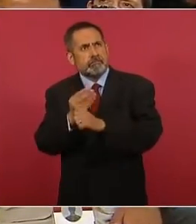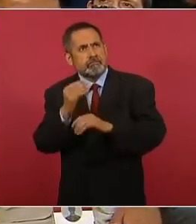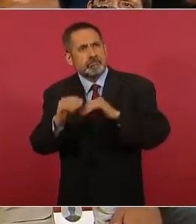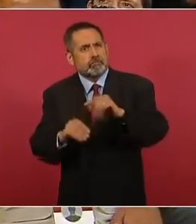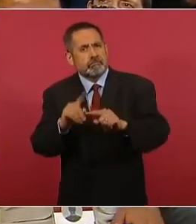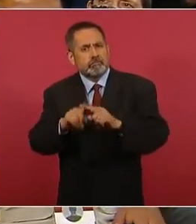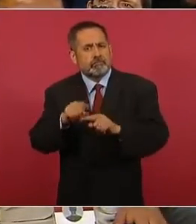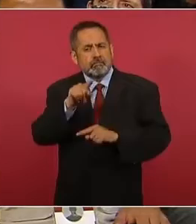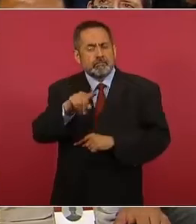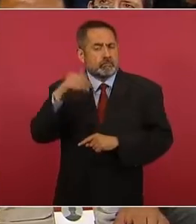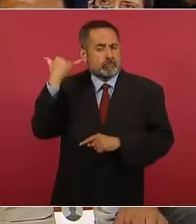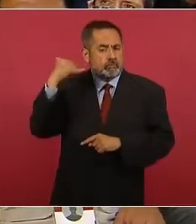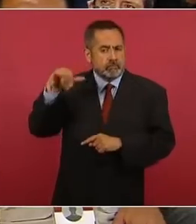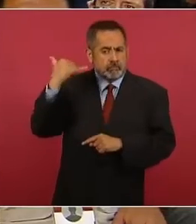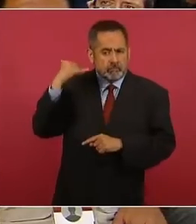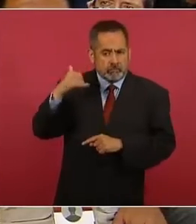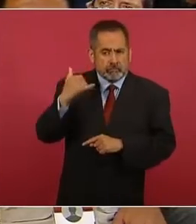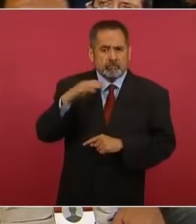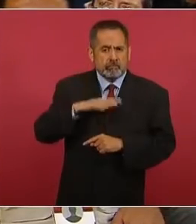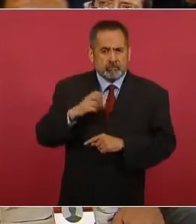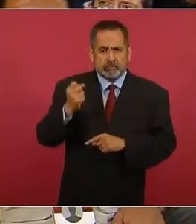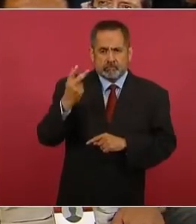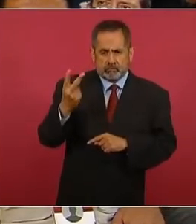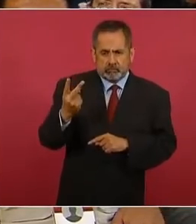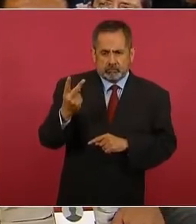en Yucatán dos